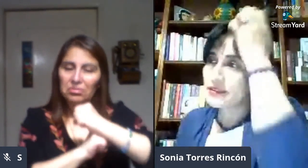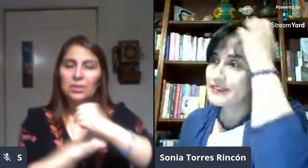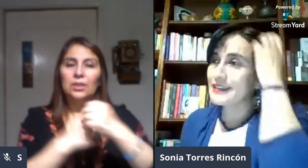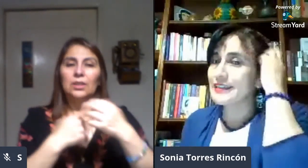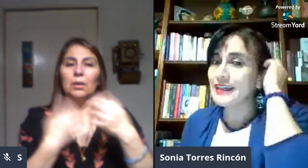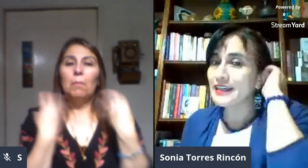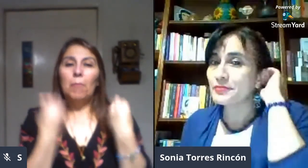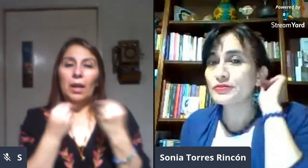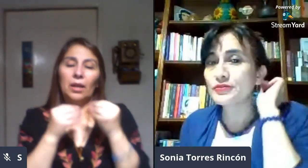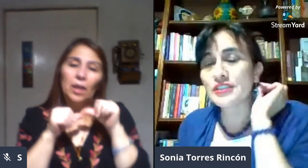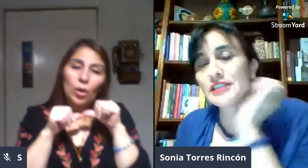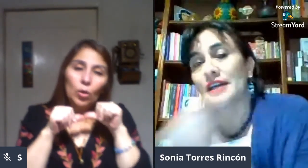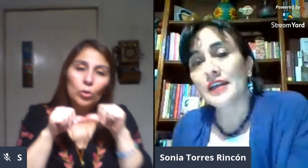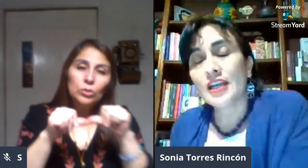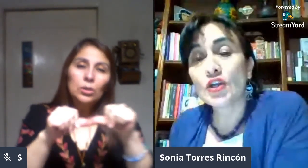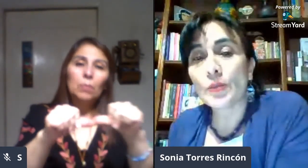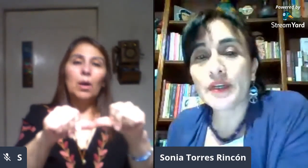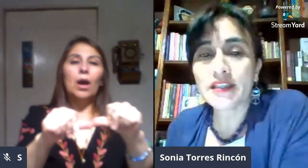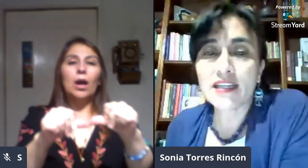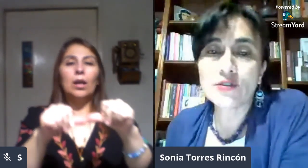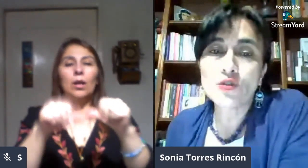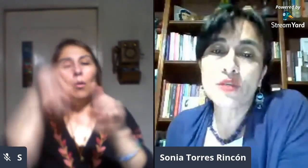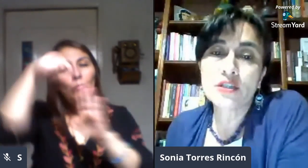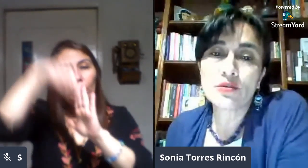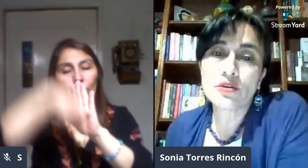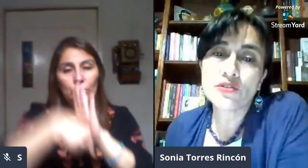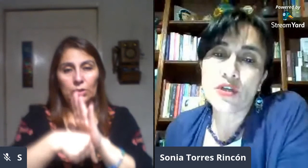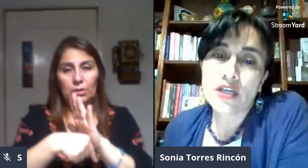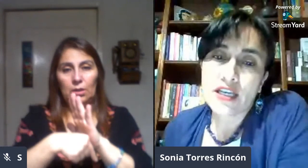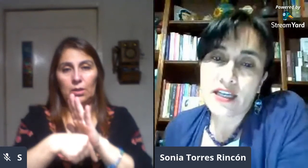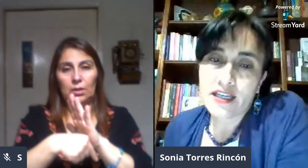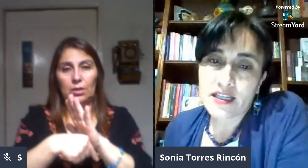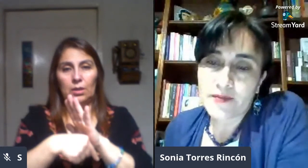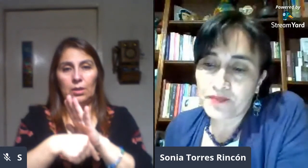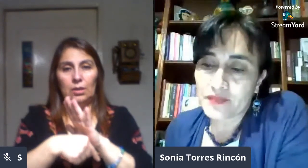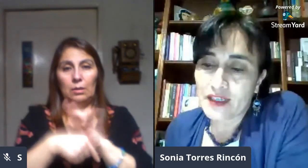conservar, mantener, profundizar, no perder esos vínculos